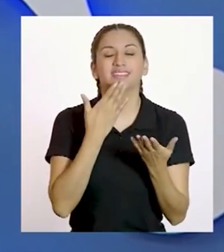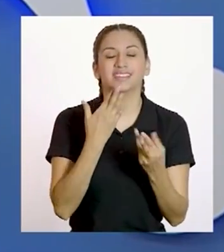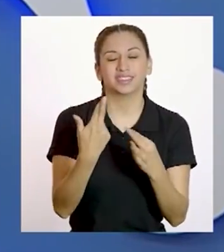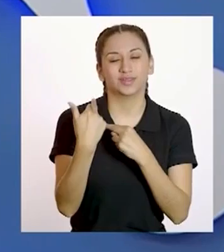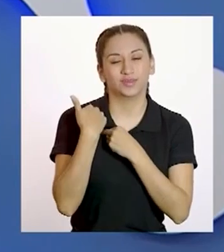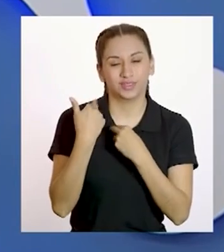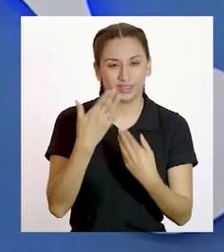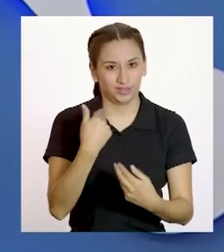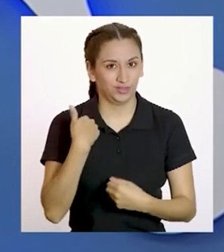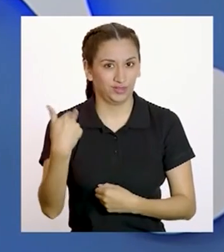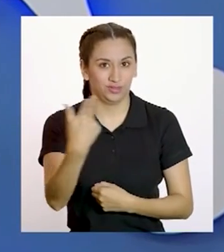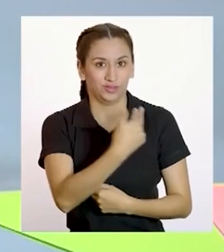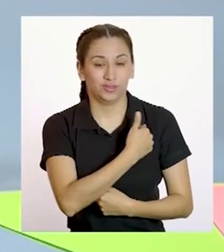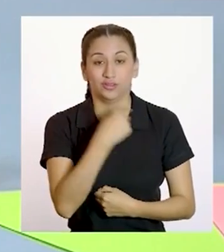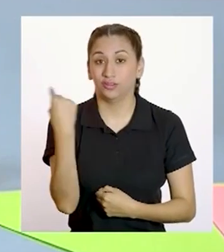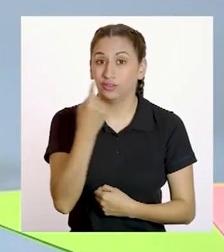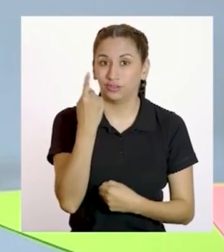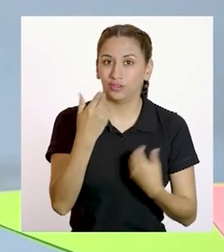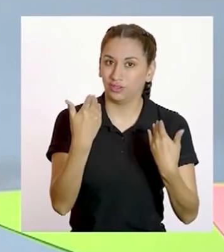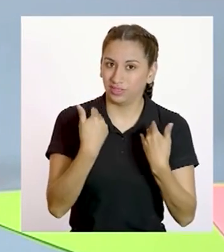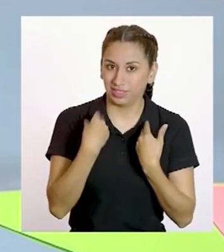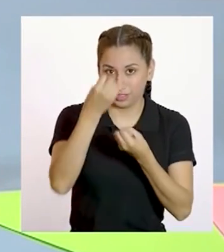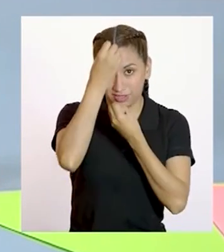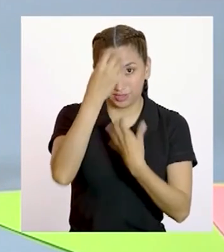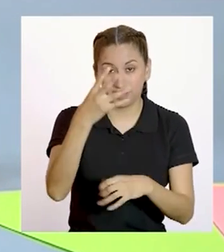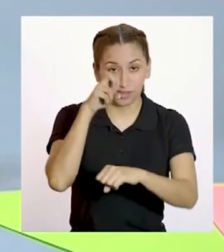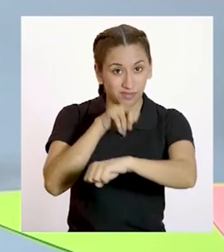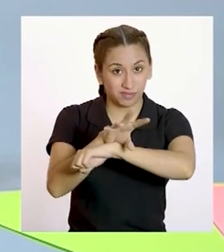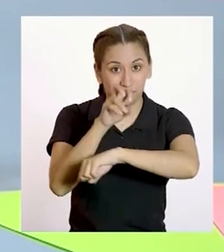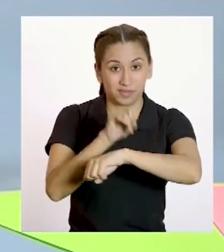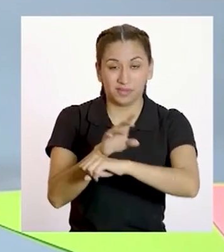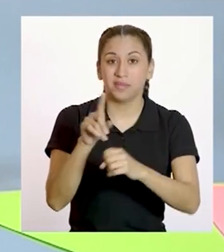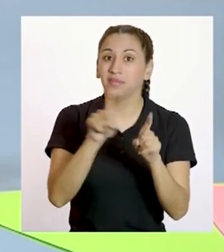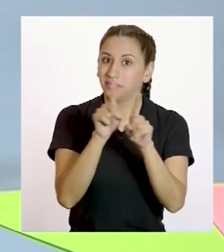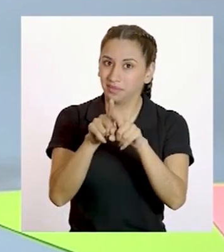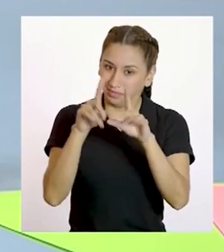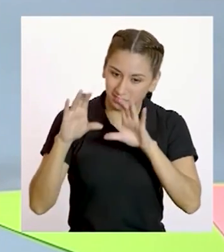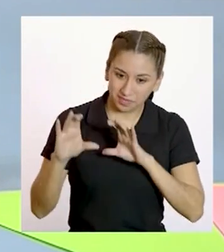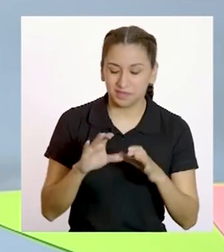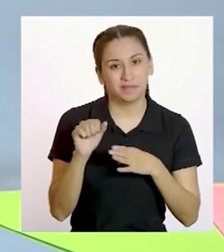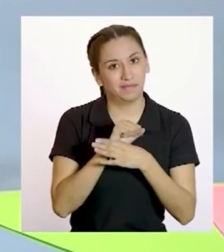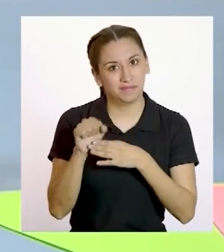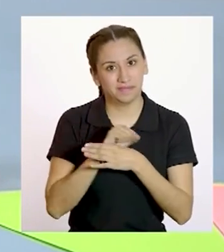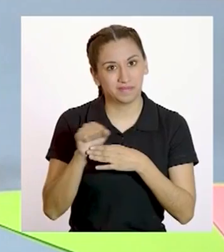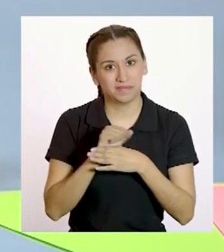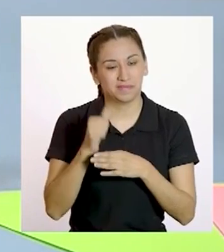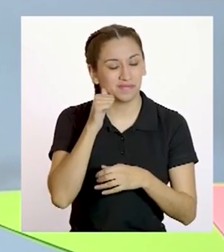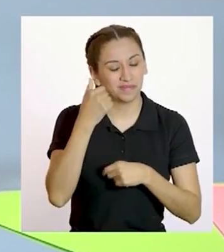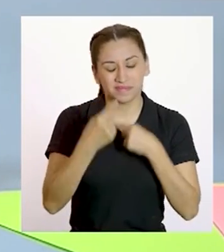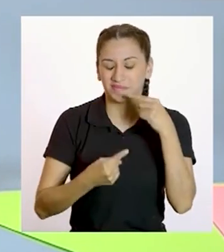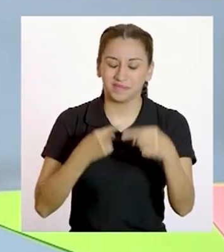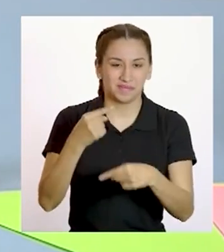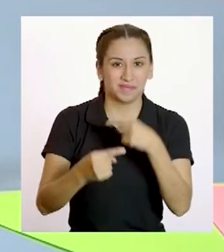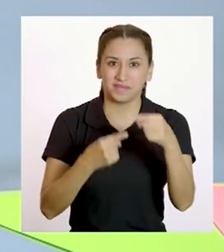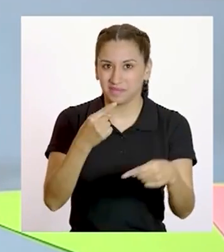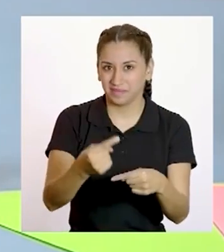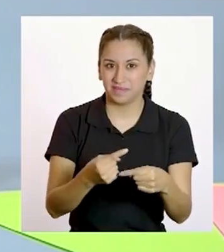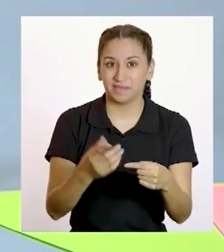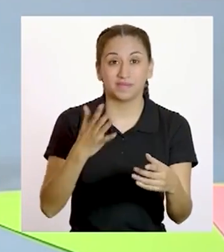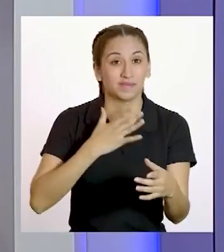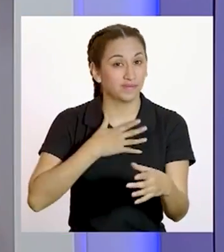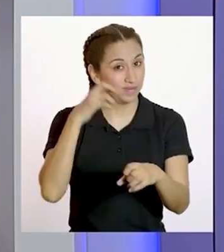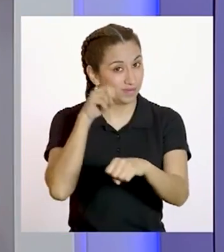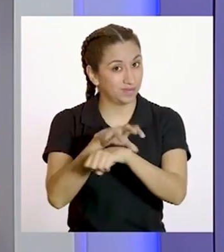en nuestras manos. Solo hay que seguir estas recomendaciones y ponerlas en práctica en nuestro día